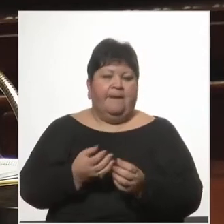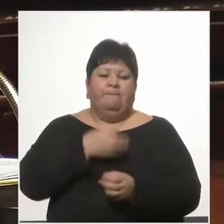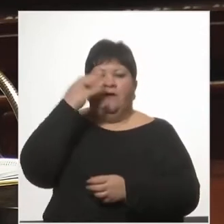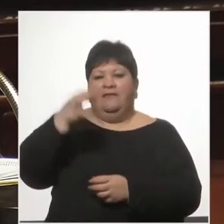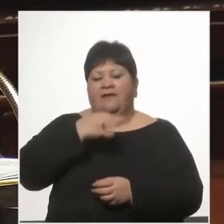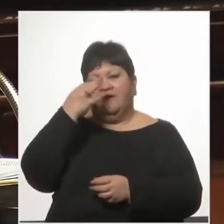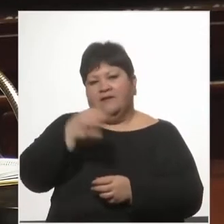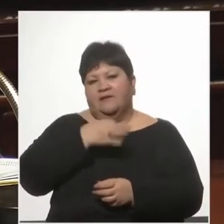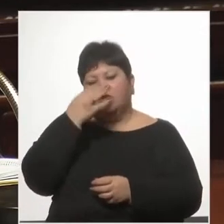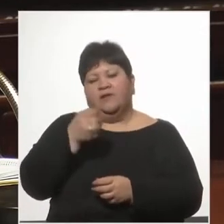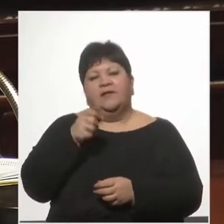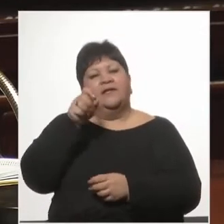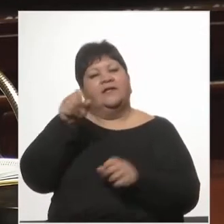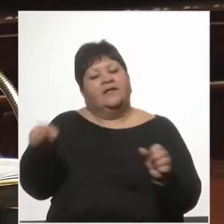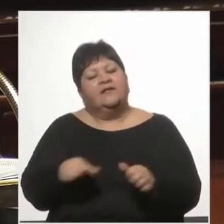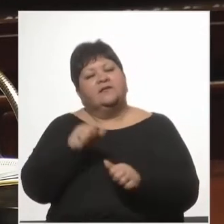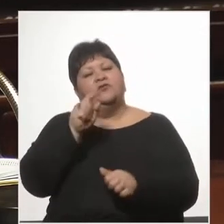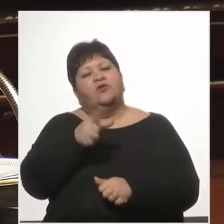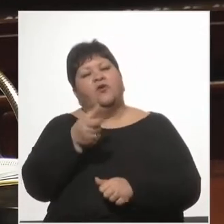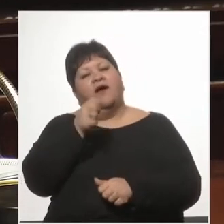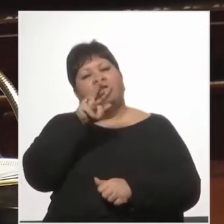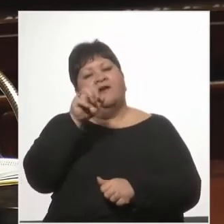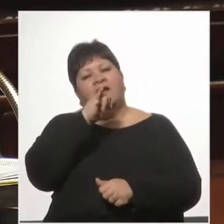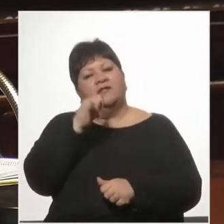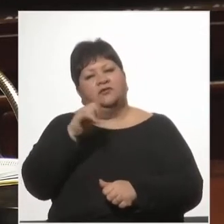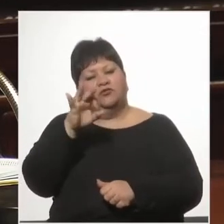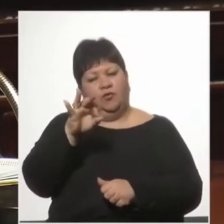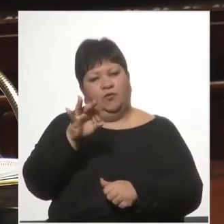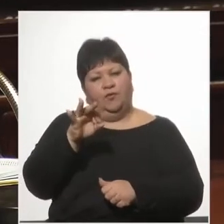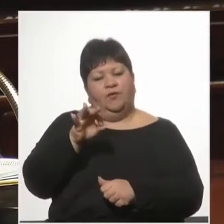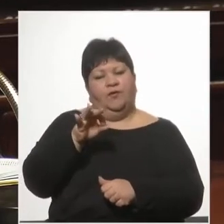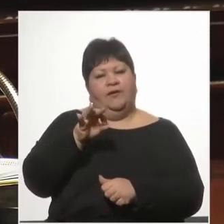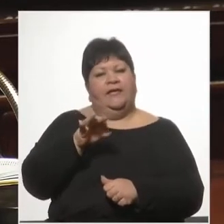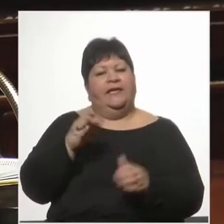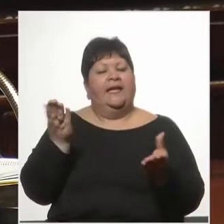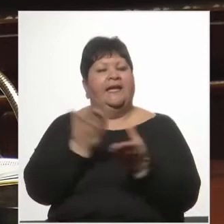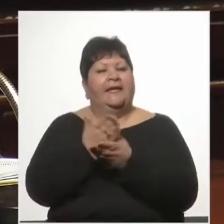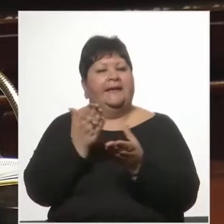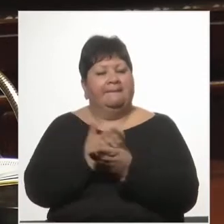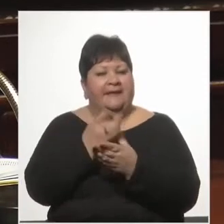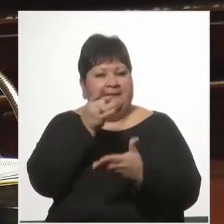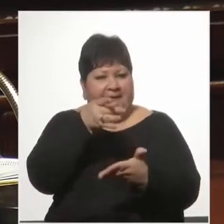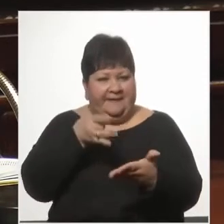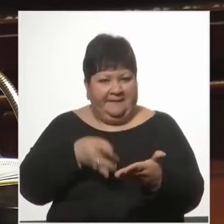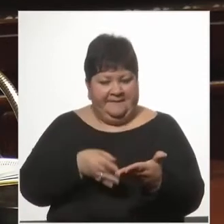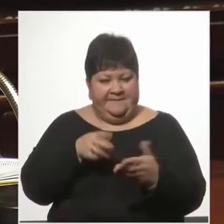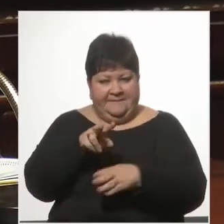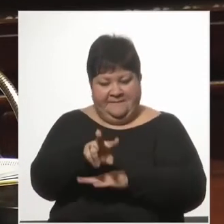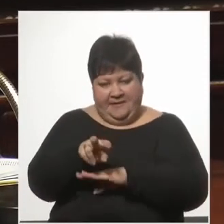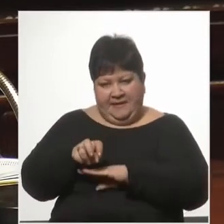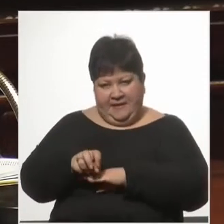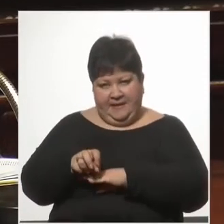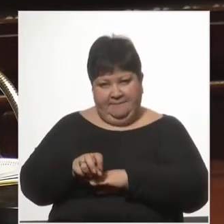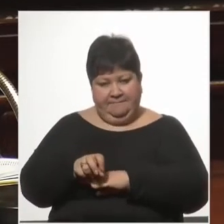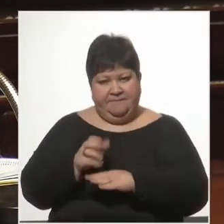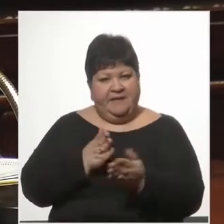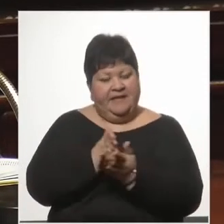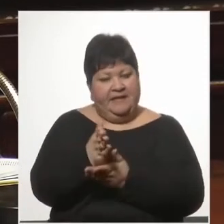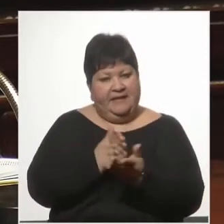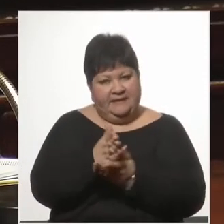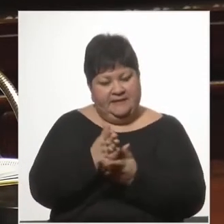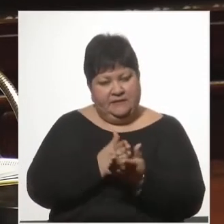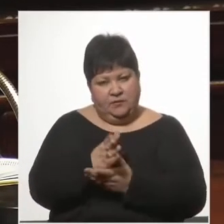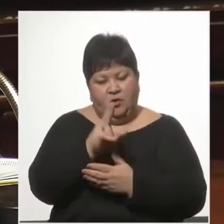declaraciones realizadas por Gavazo. En la carpeta fiscal, el asesor jurídico del Ministerio de Defensa Nacional, doctor